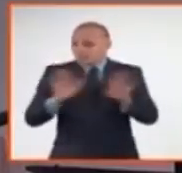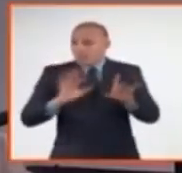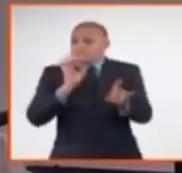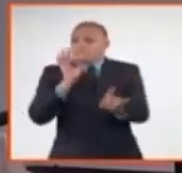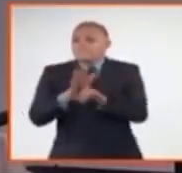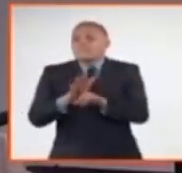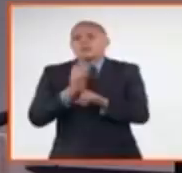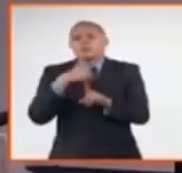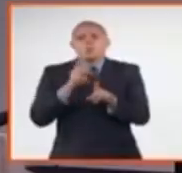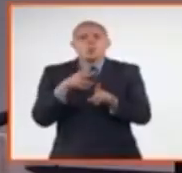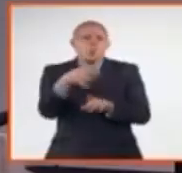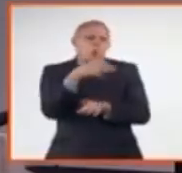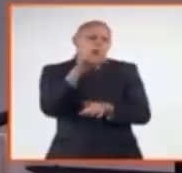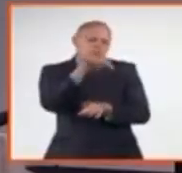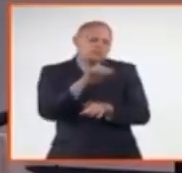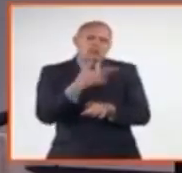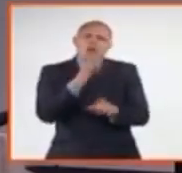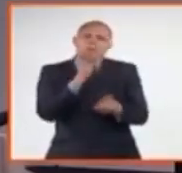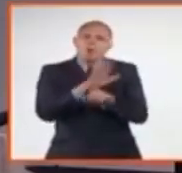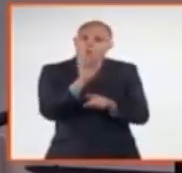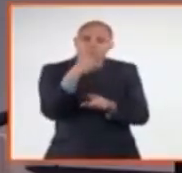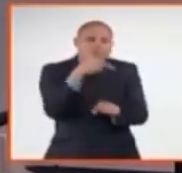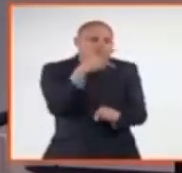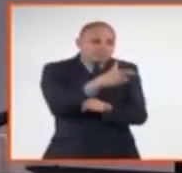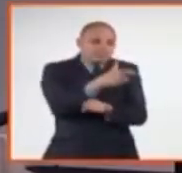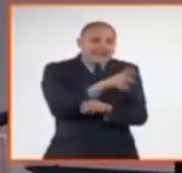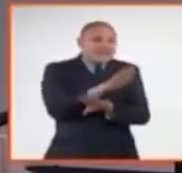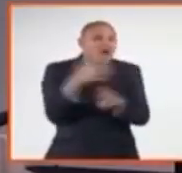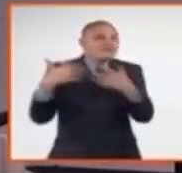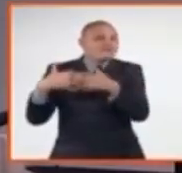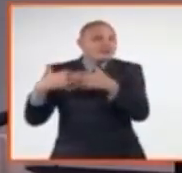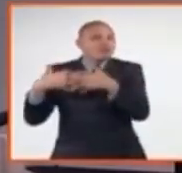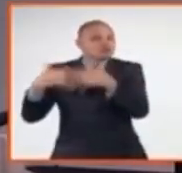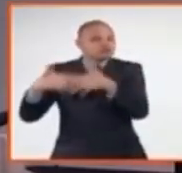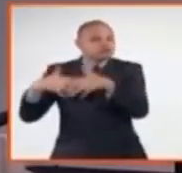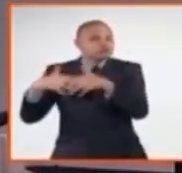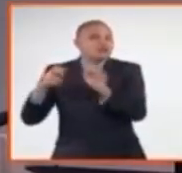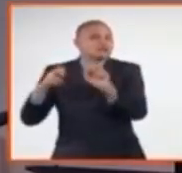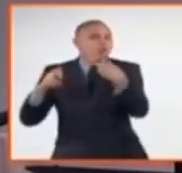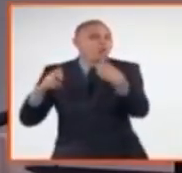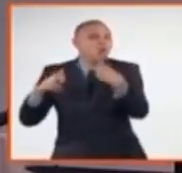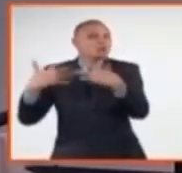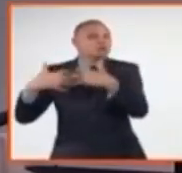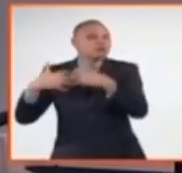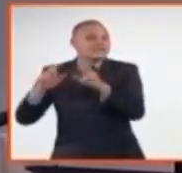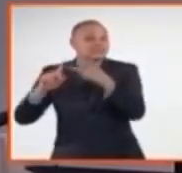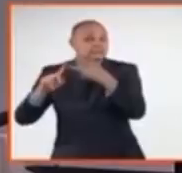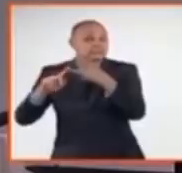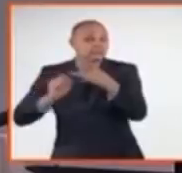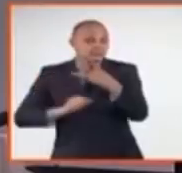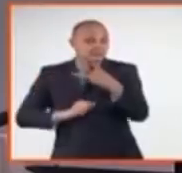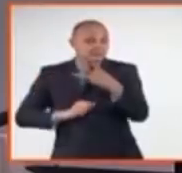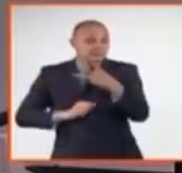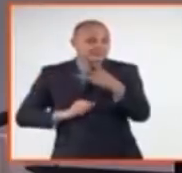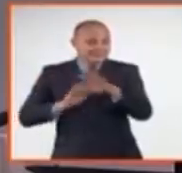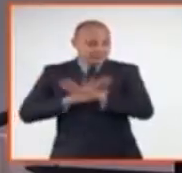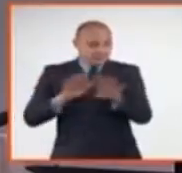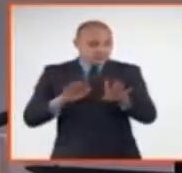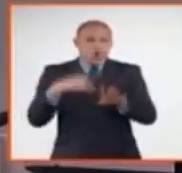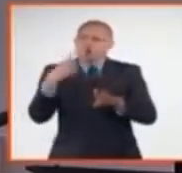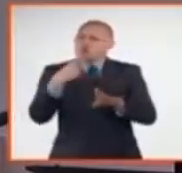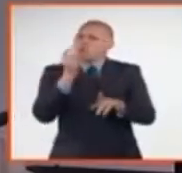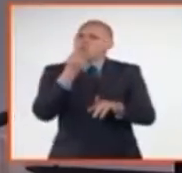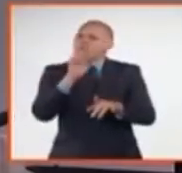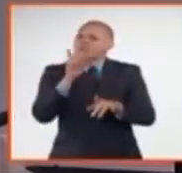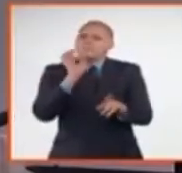y también cubriendo la apertura de nuevas de nuevas vacunaciones y en esos seguros después doctor eduardo no va a abundar es que